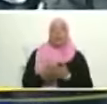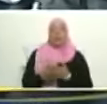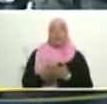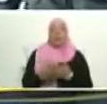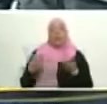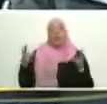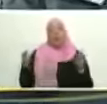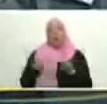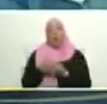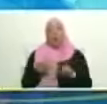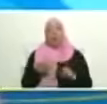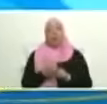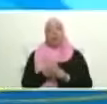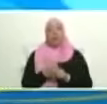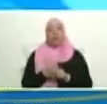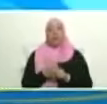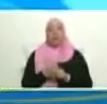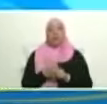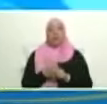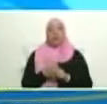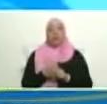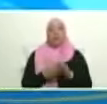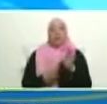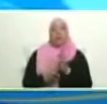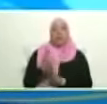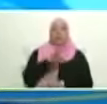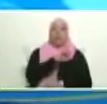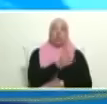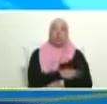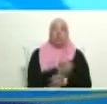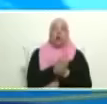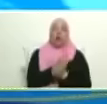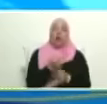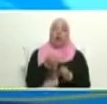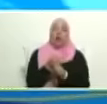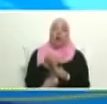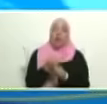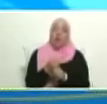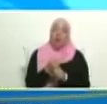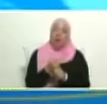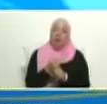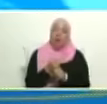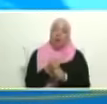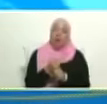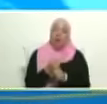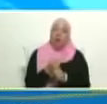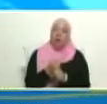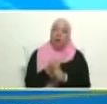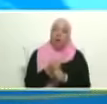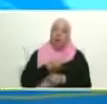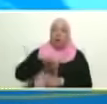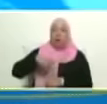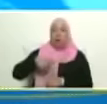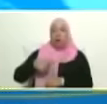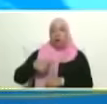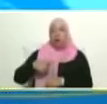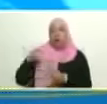generación se levante con fuerza, con amor. Tenemos nuestra doctrina.